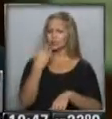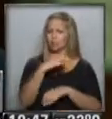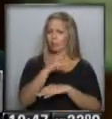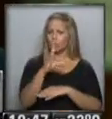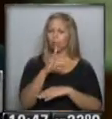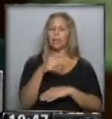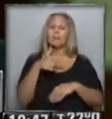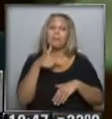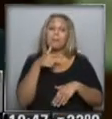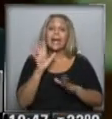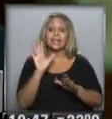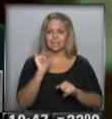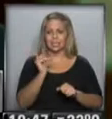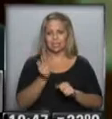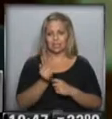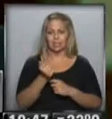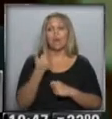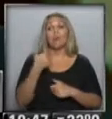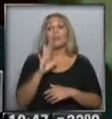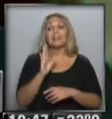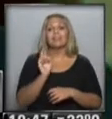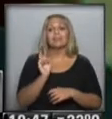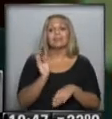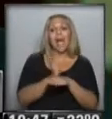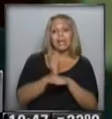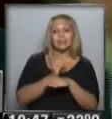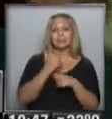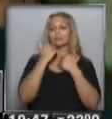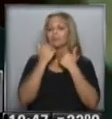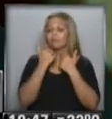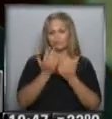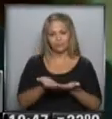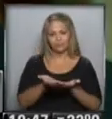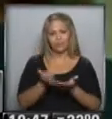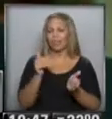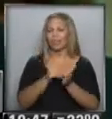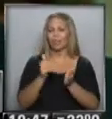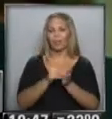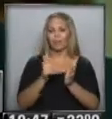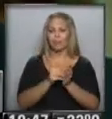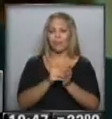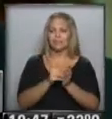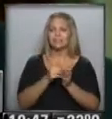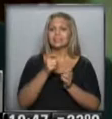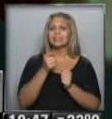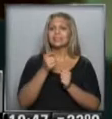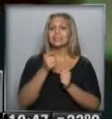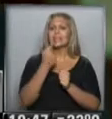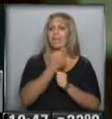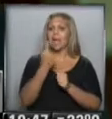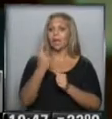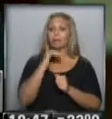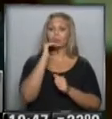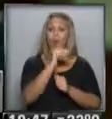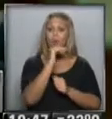Sí, ese es un primer cálculo. Quizás se pueda cortar un poco antes de tiempo en función de lo que significa que